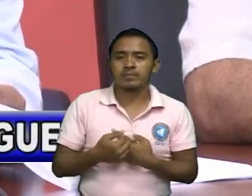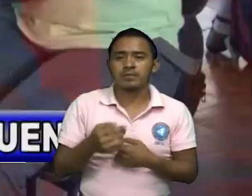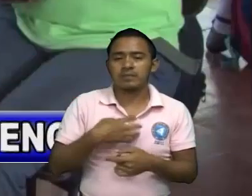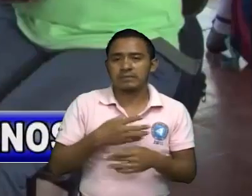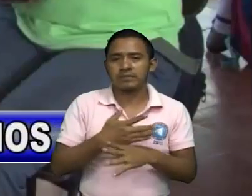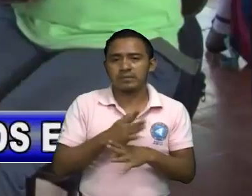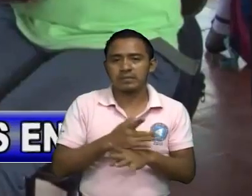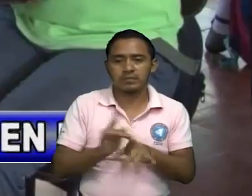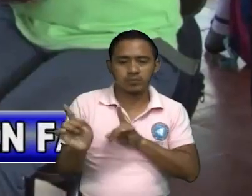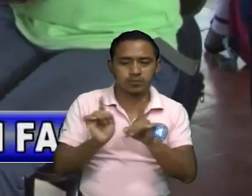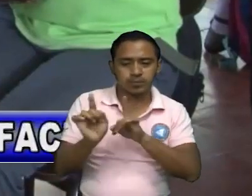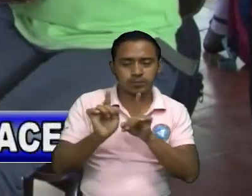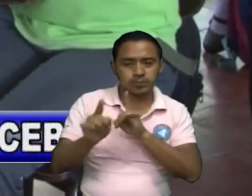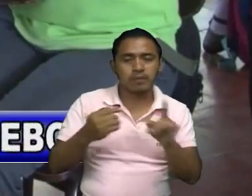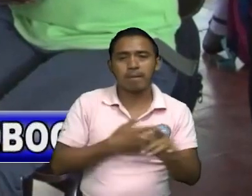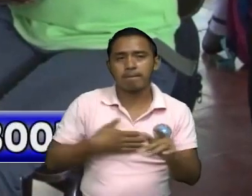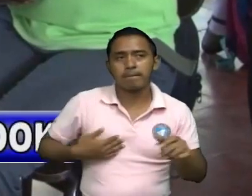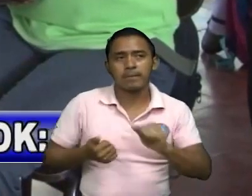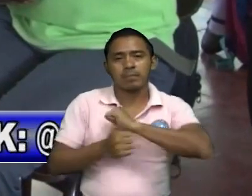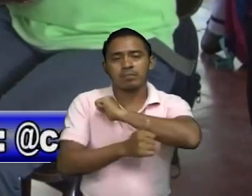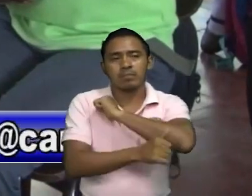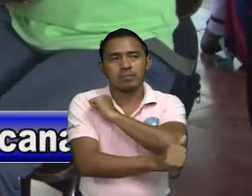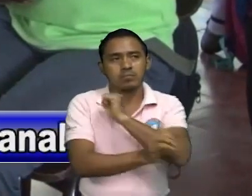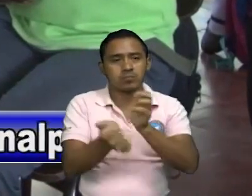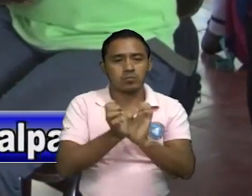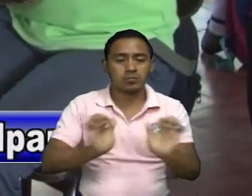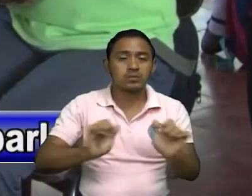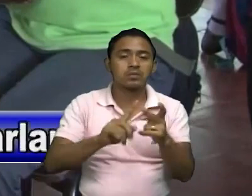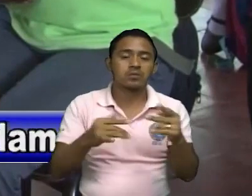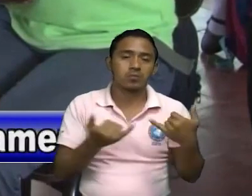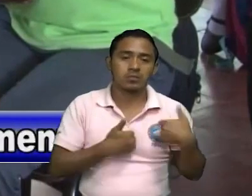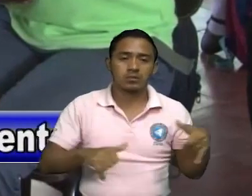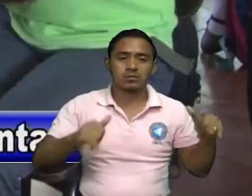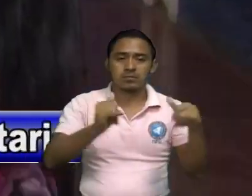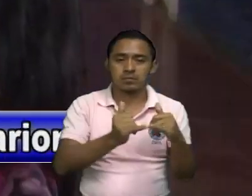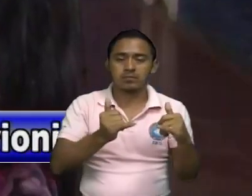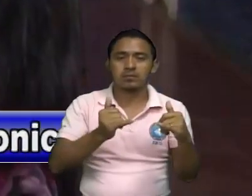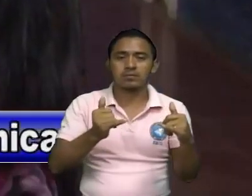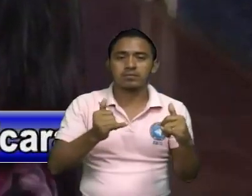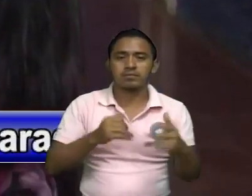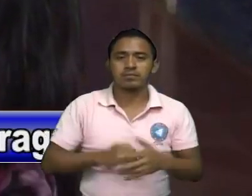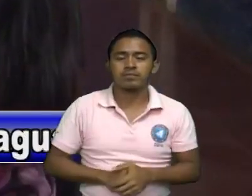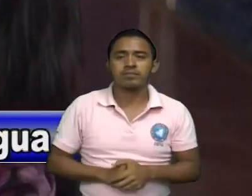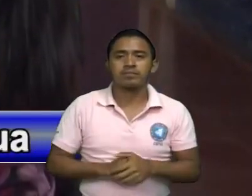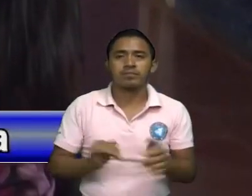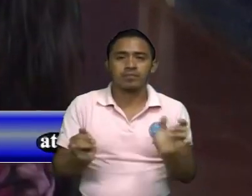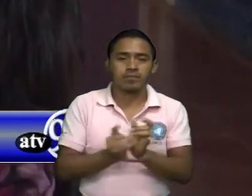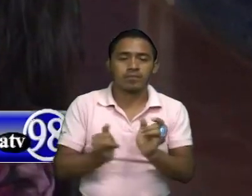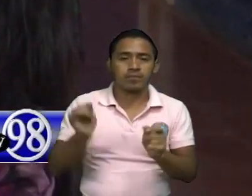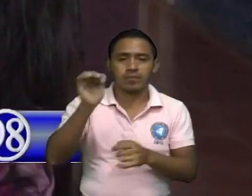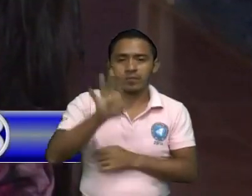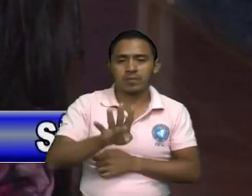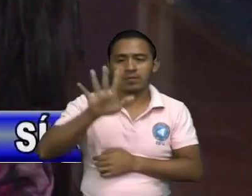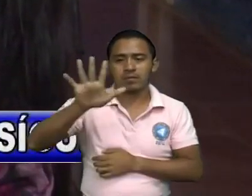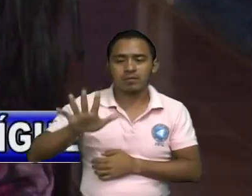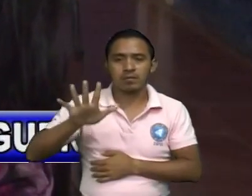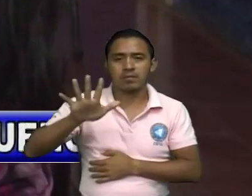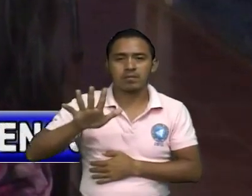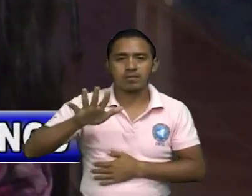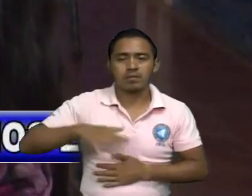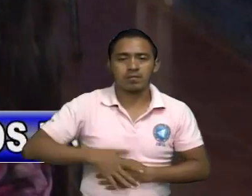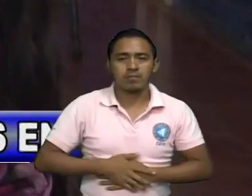pruebas académicas al mejor estudiante de primaria y al mejor estudiante de secundaria. y el 4 y el 5 estaremos